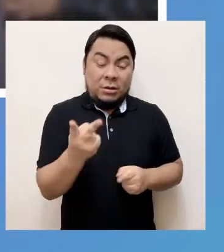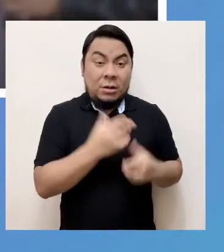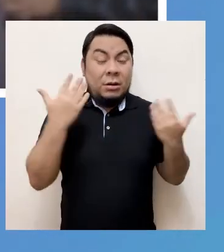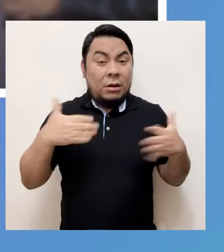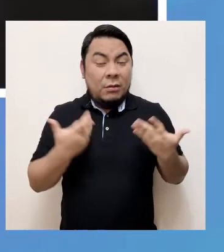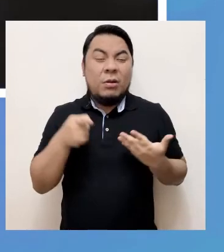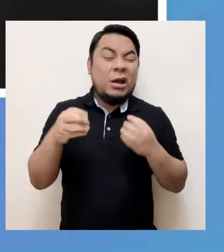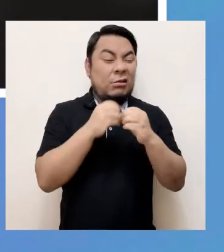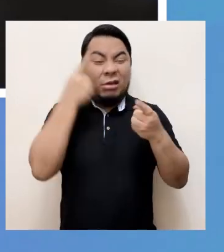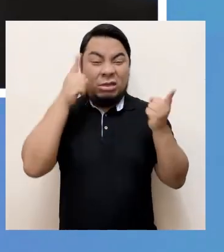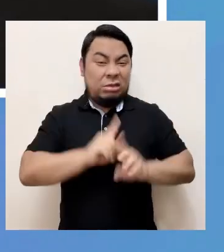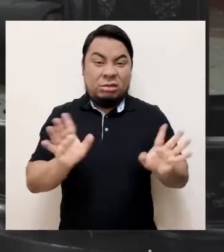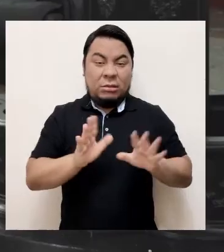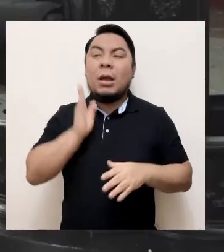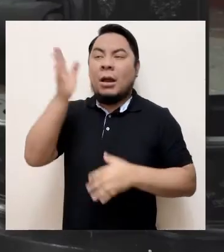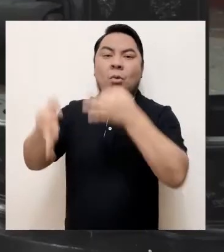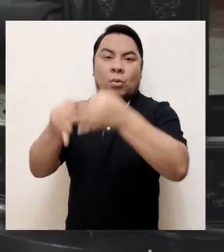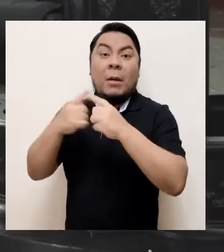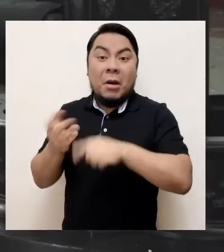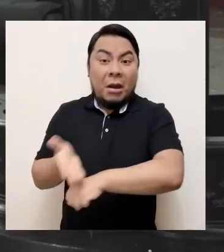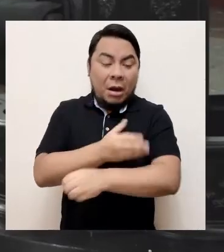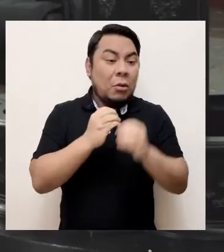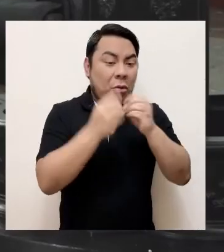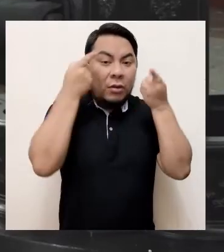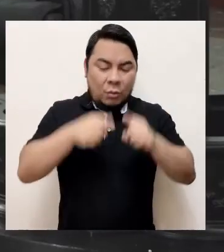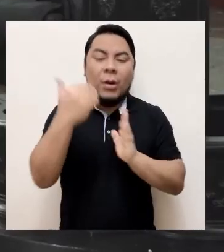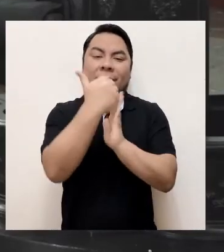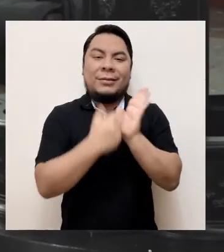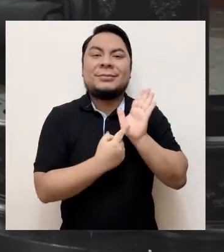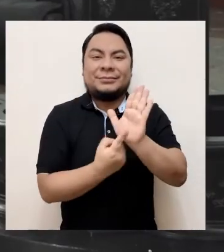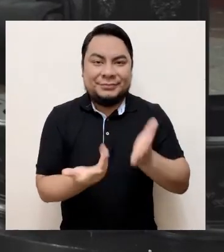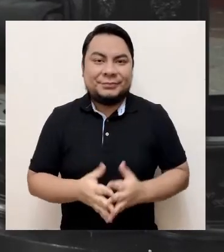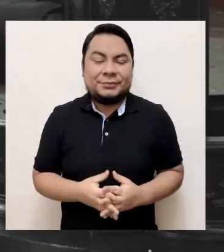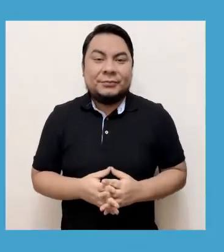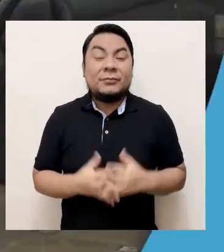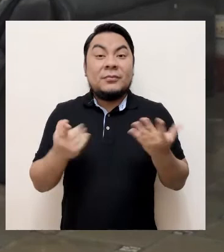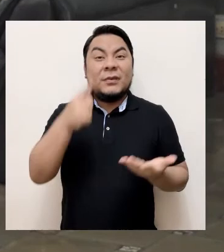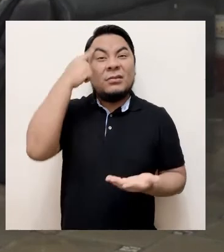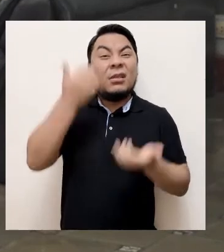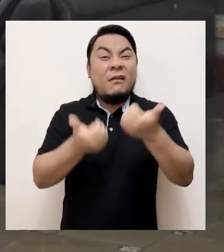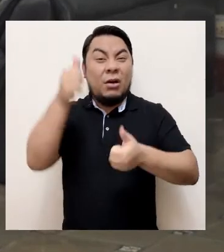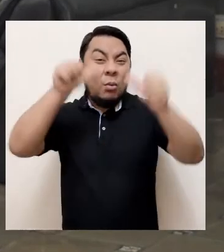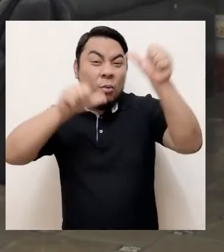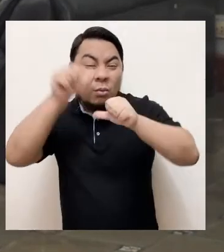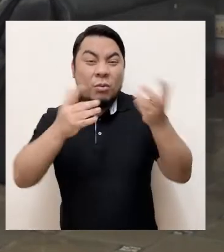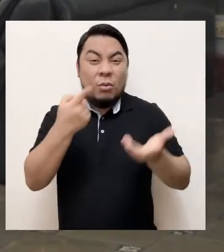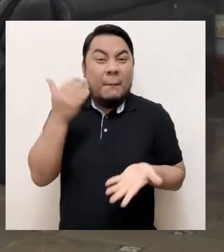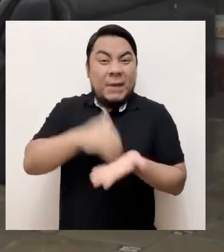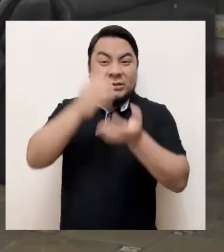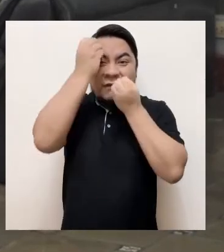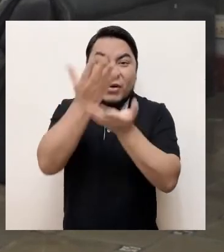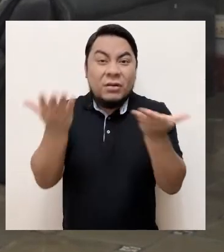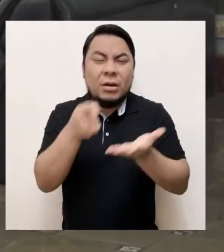pueden acudir a la vía judicial para exigir el cumplimiento de los acuerdos adoptados en el acta. Si te quedó alguna duda o